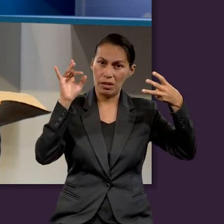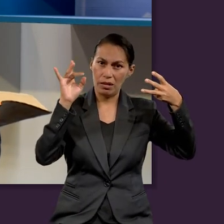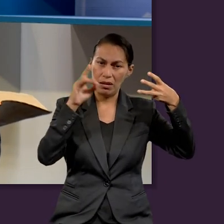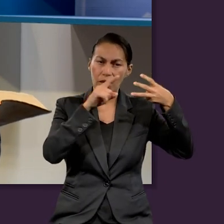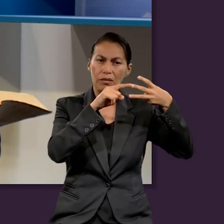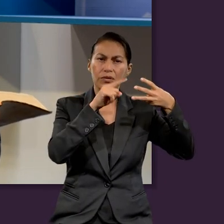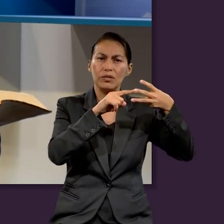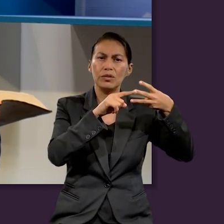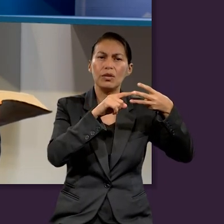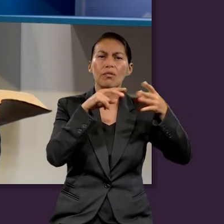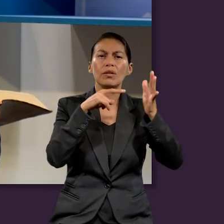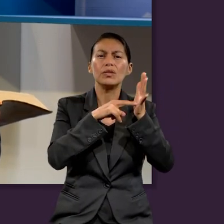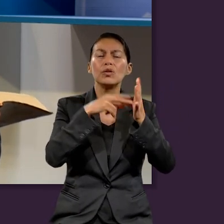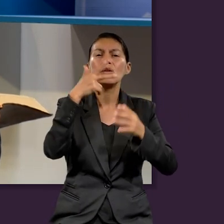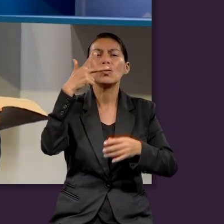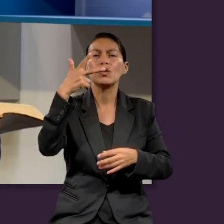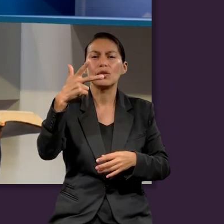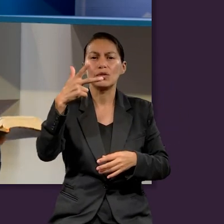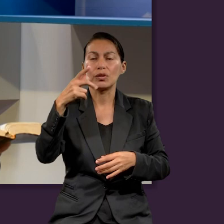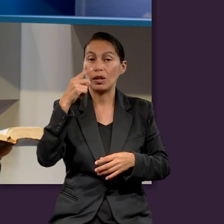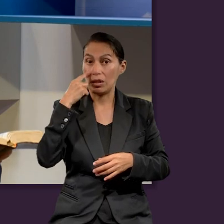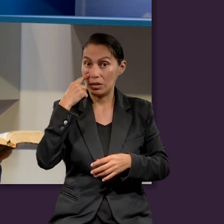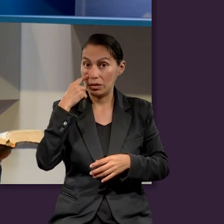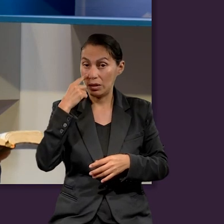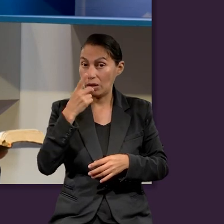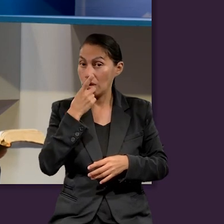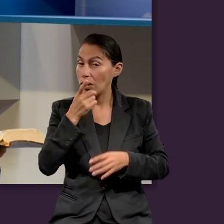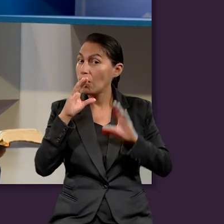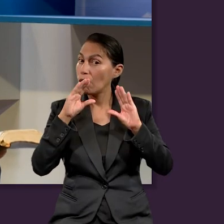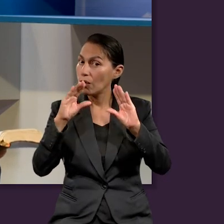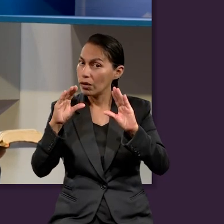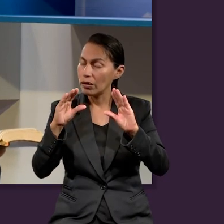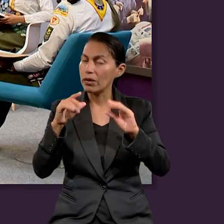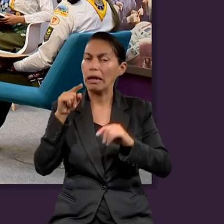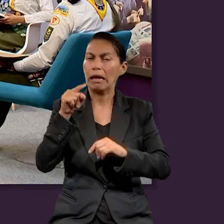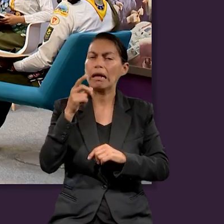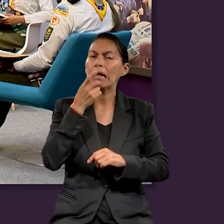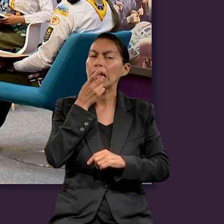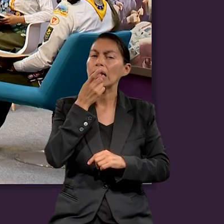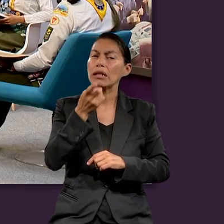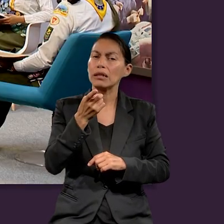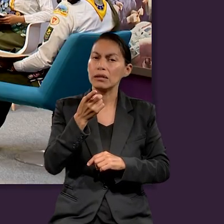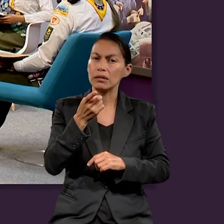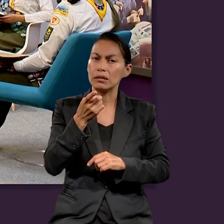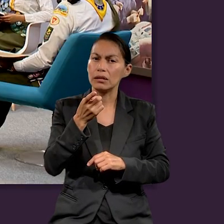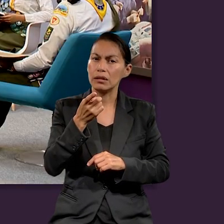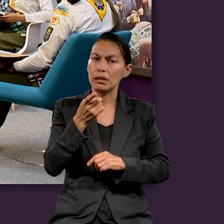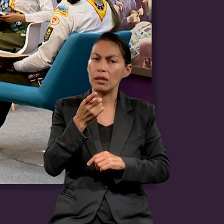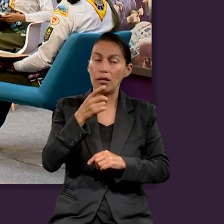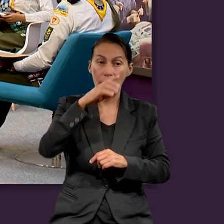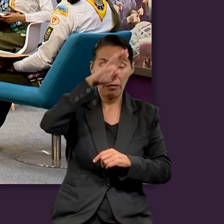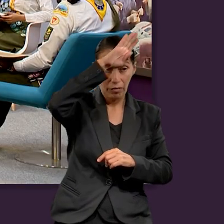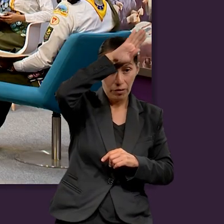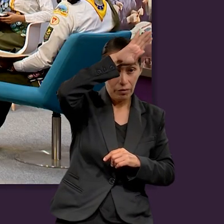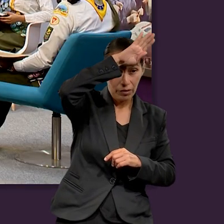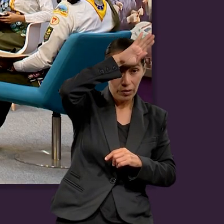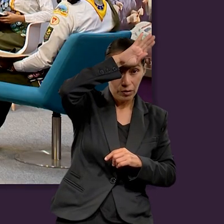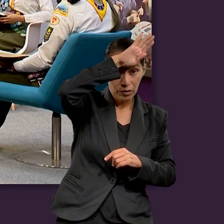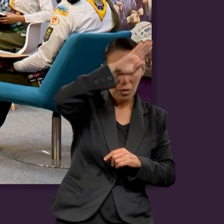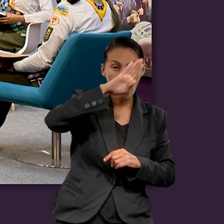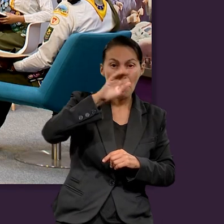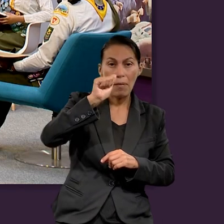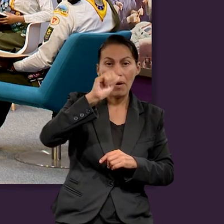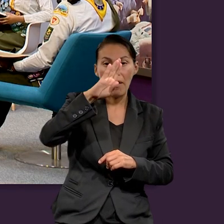él lo encontramos en el verso 8 y hay una advertencia que nos dice ahí y la advertencia que nos da es contra